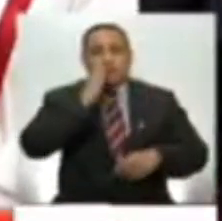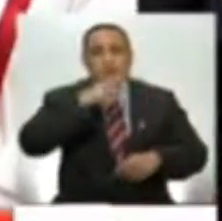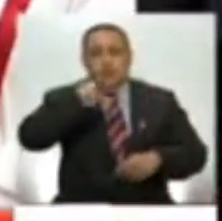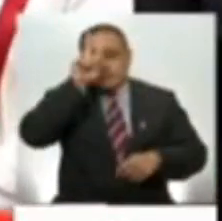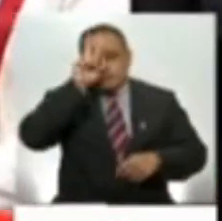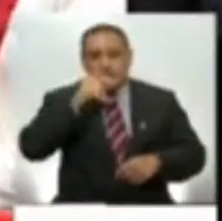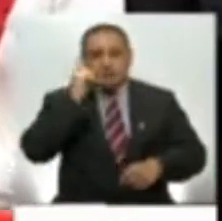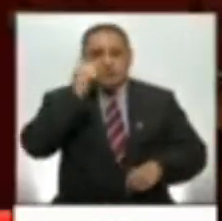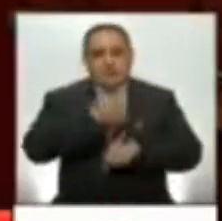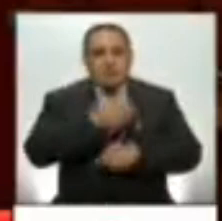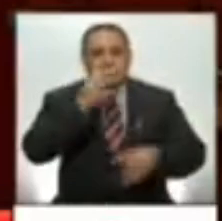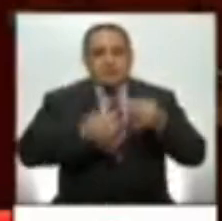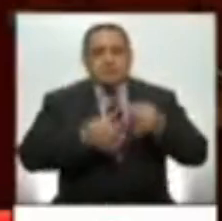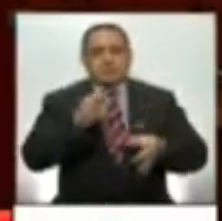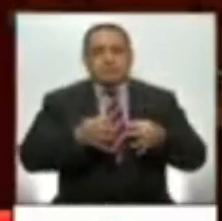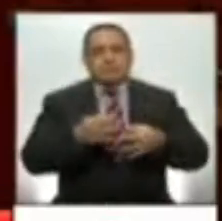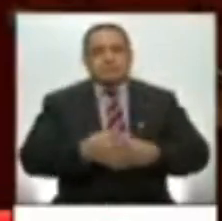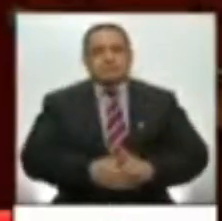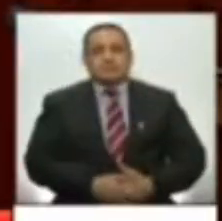la nación se la demanden.